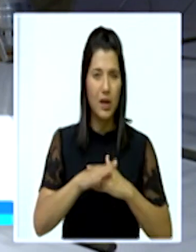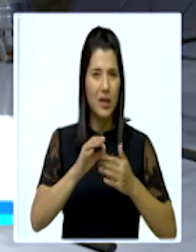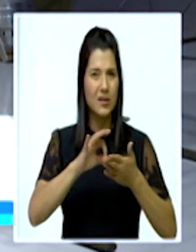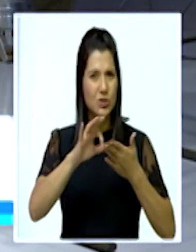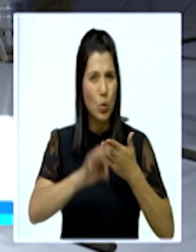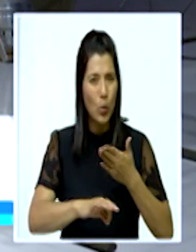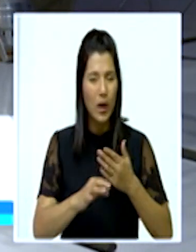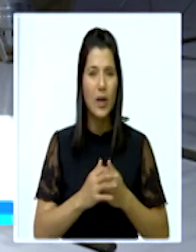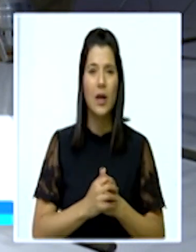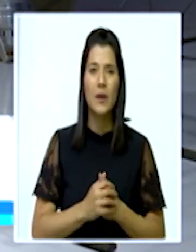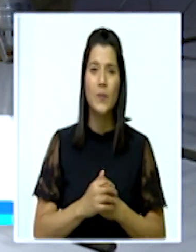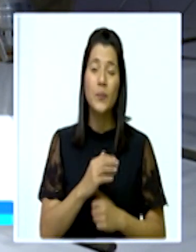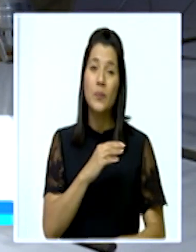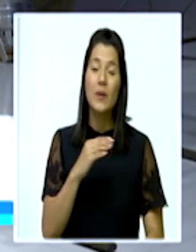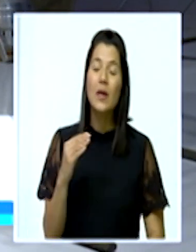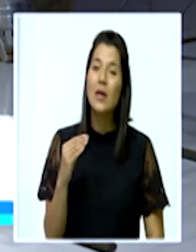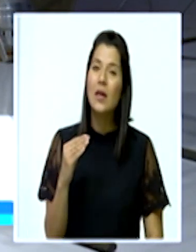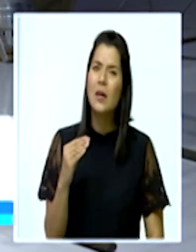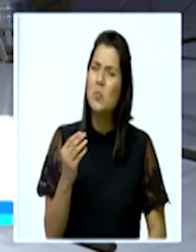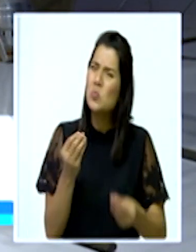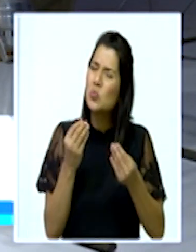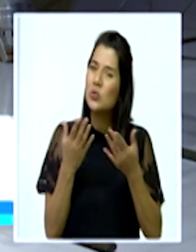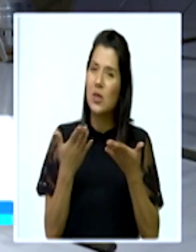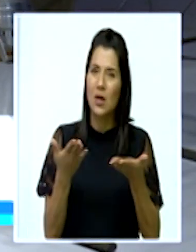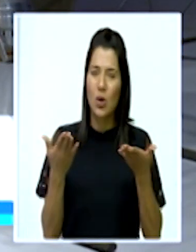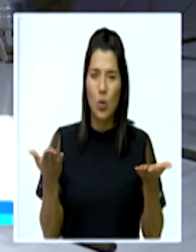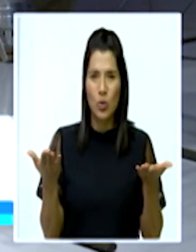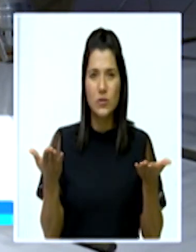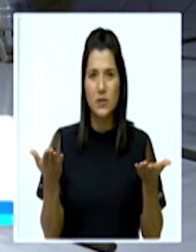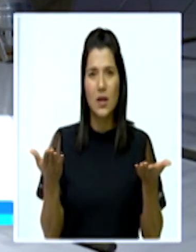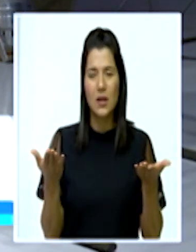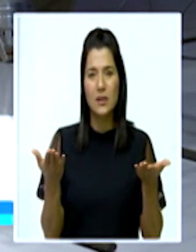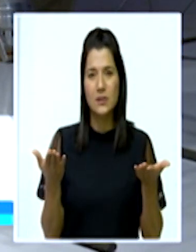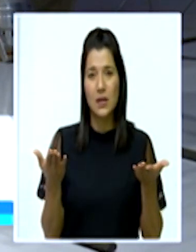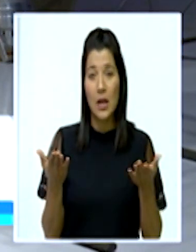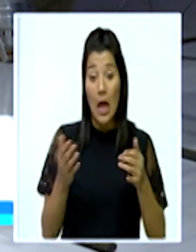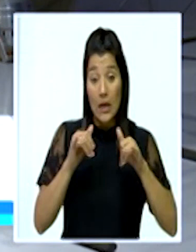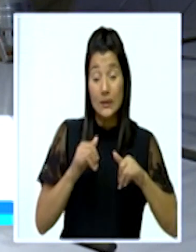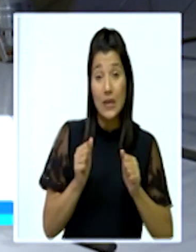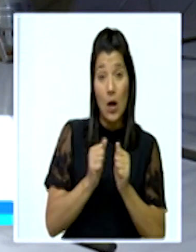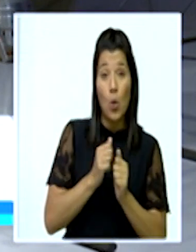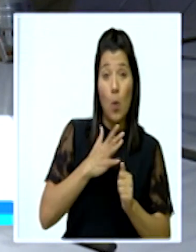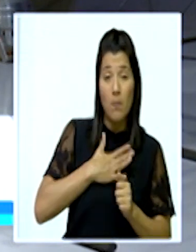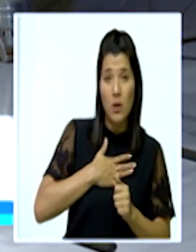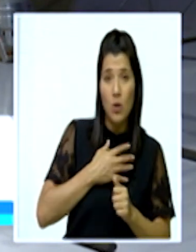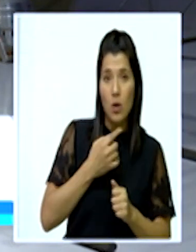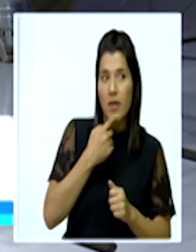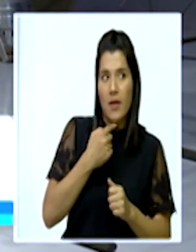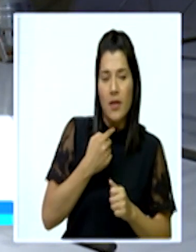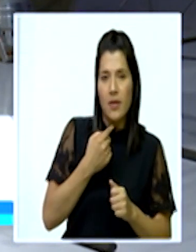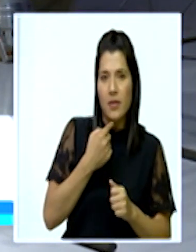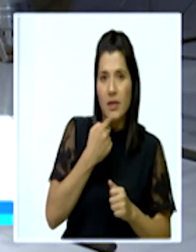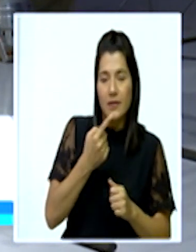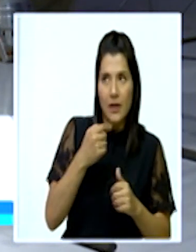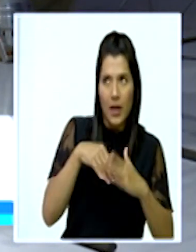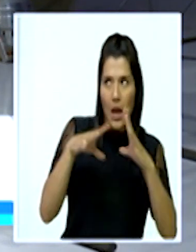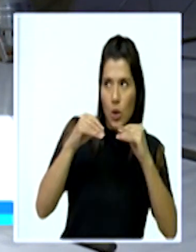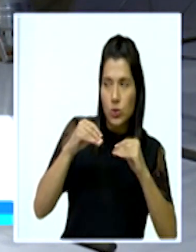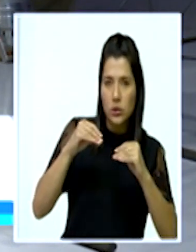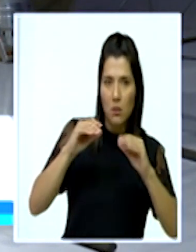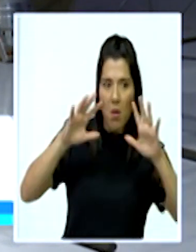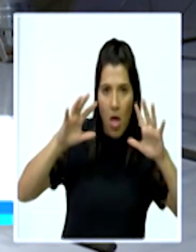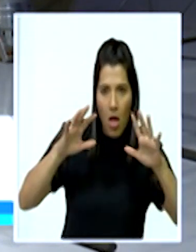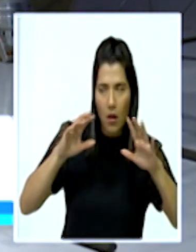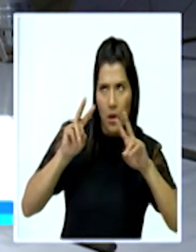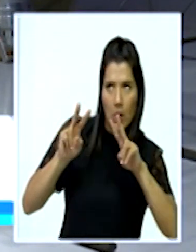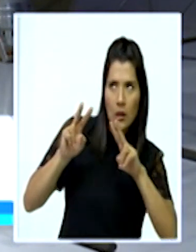y muchas cosas, como digamos, ella, la que está conmigo, dice que la asusta, que ve cosas.